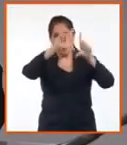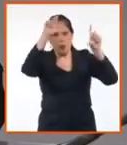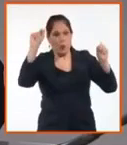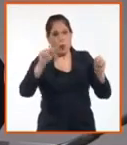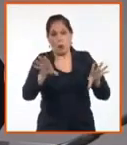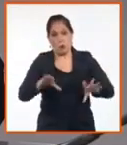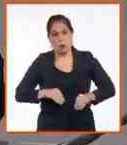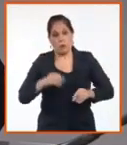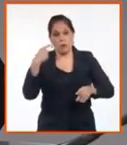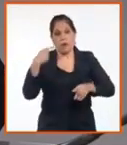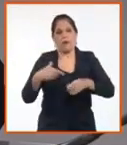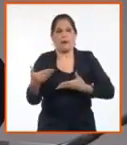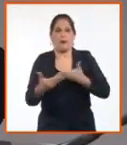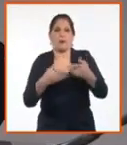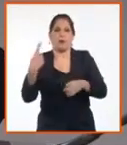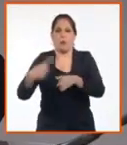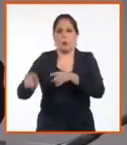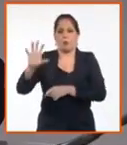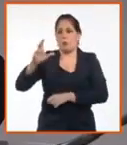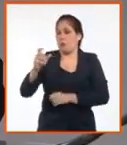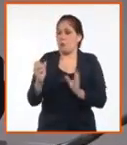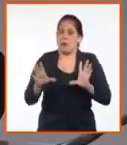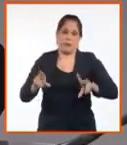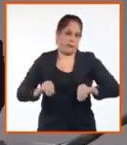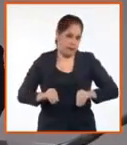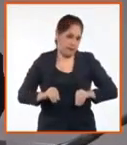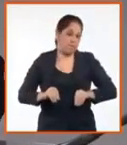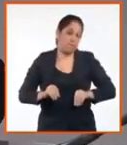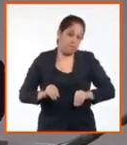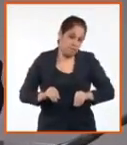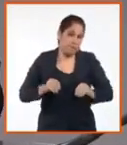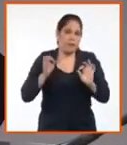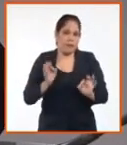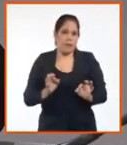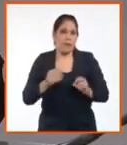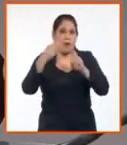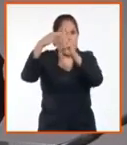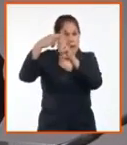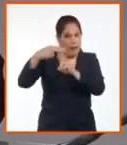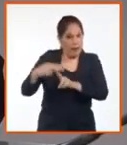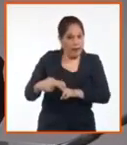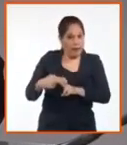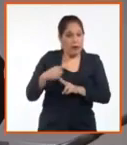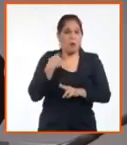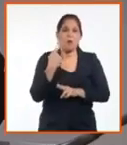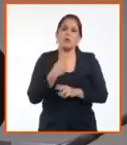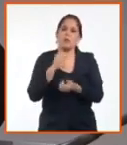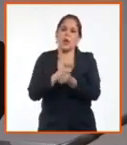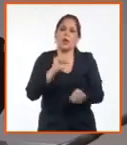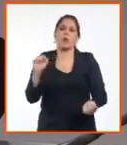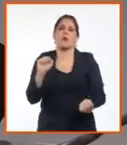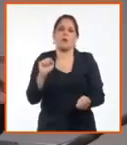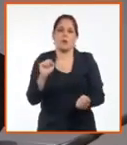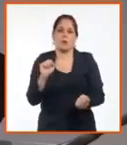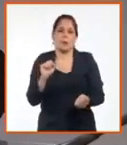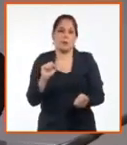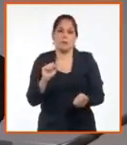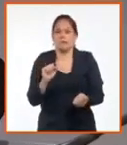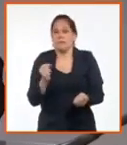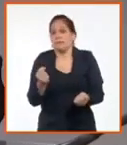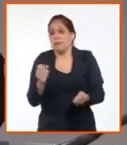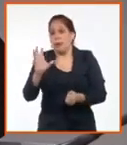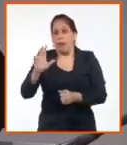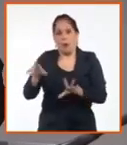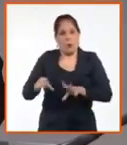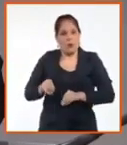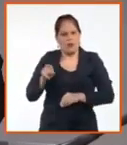en este momento sea por el cel por estar en la lista de países patrocinadores del terrorismo o sea muchos banco no han querido